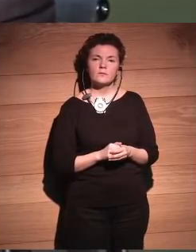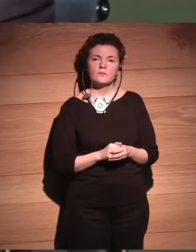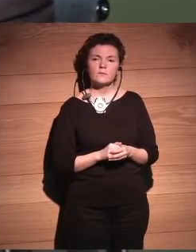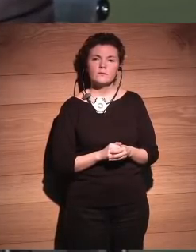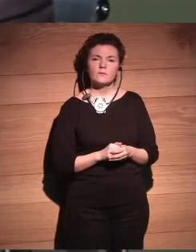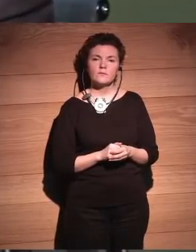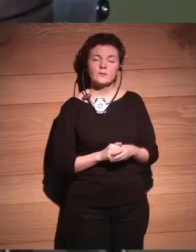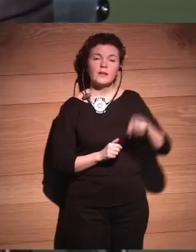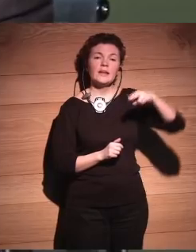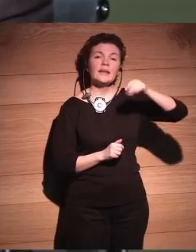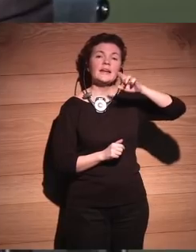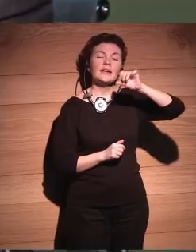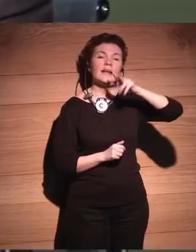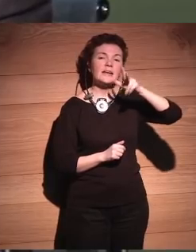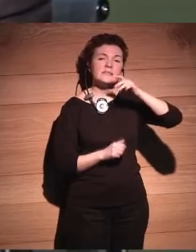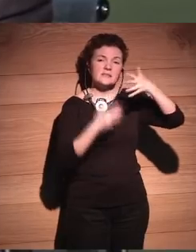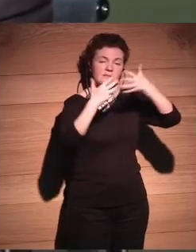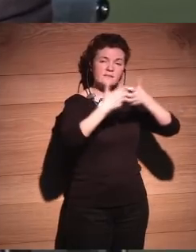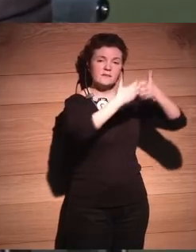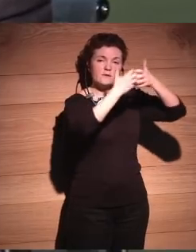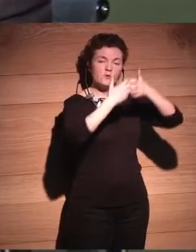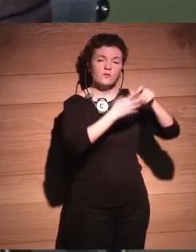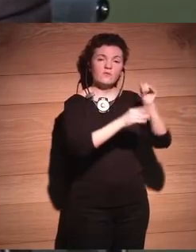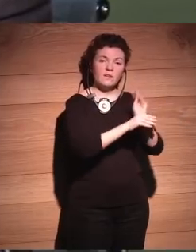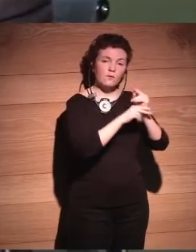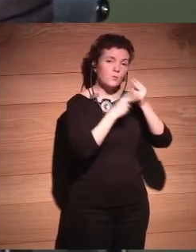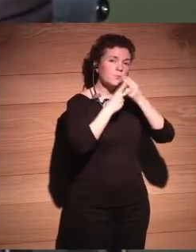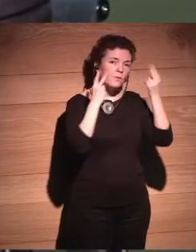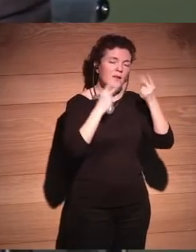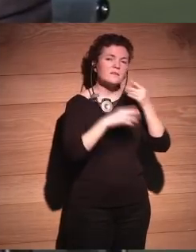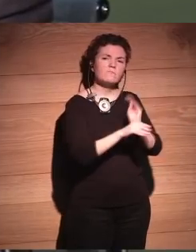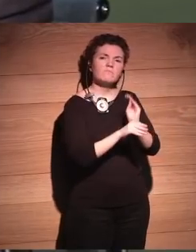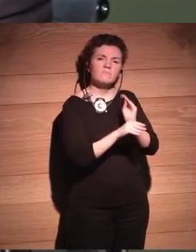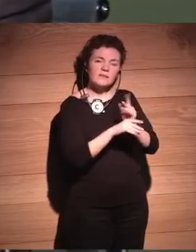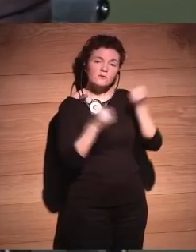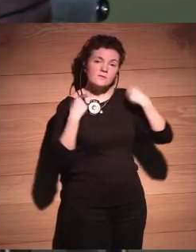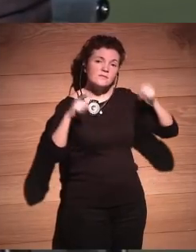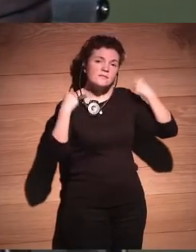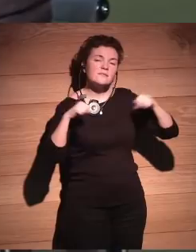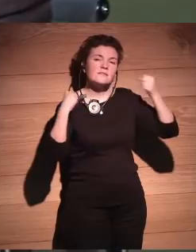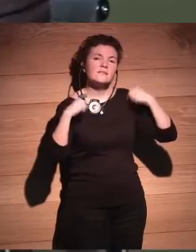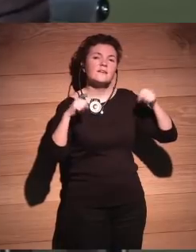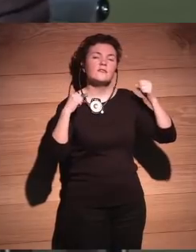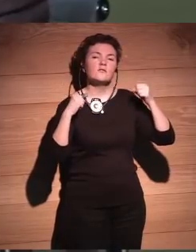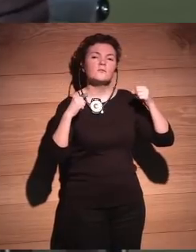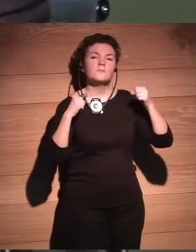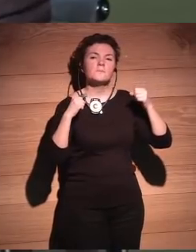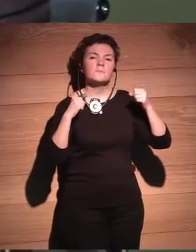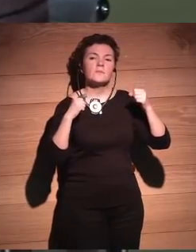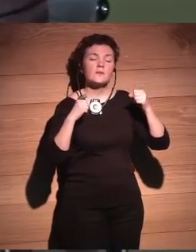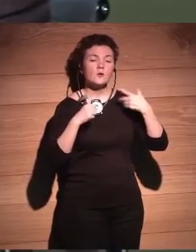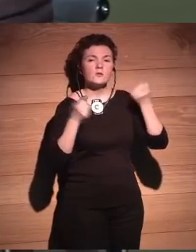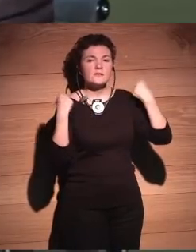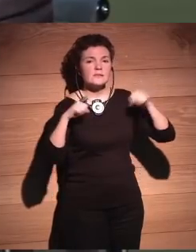¿Quieres? El NRH de los Estados Unidos, con financiación pública, está financiando estos ensayos y